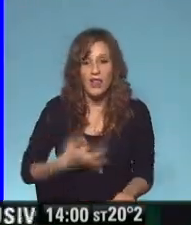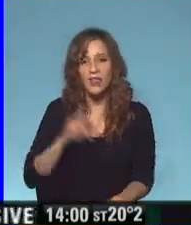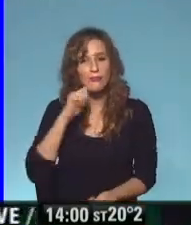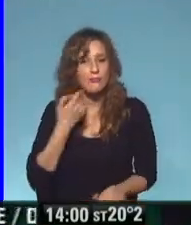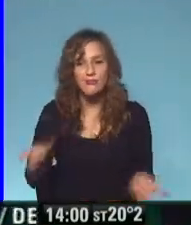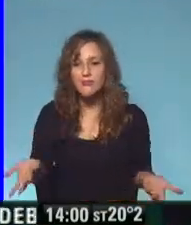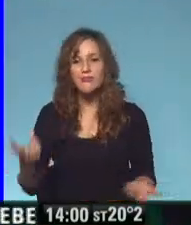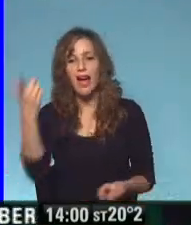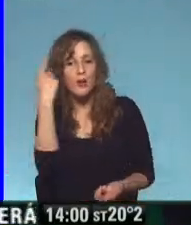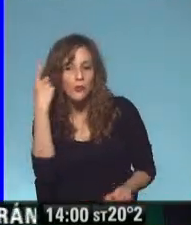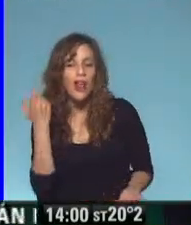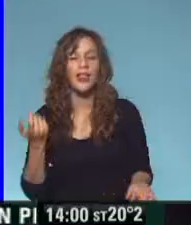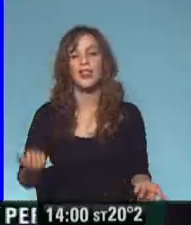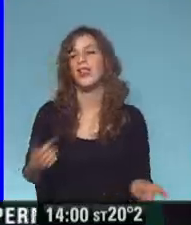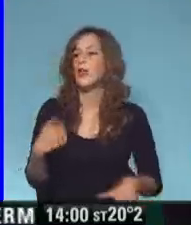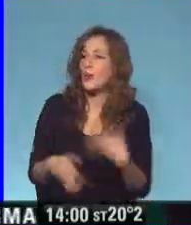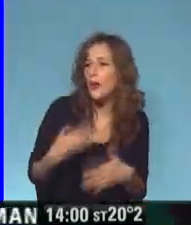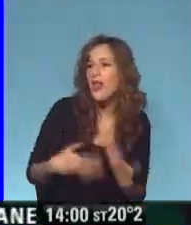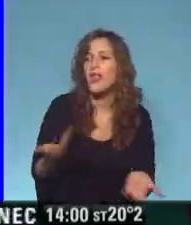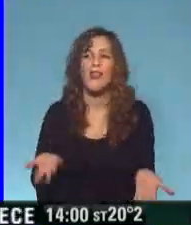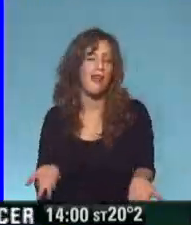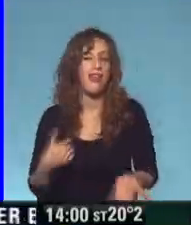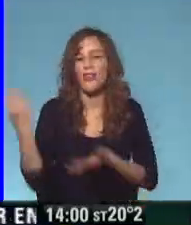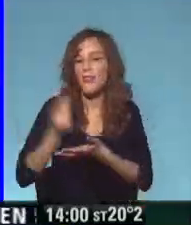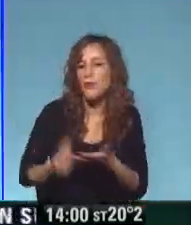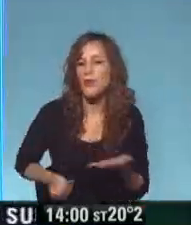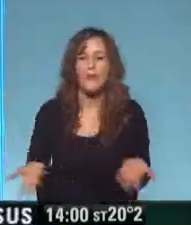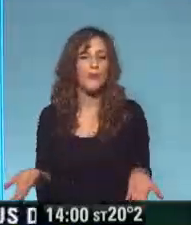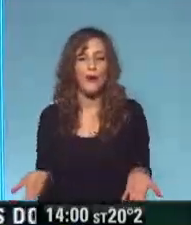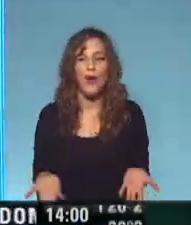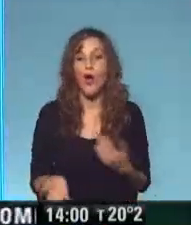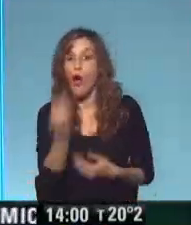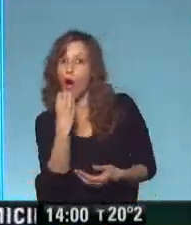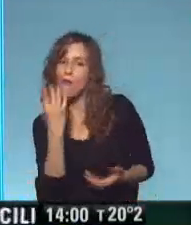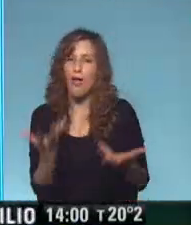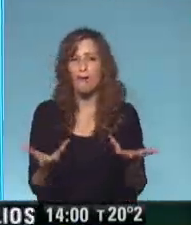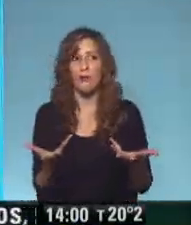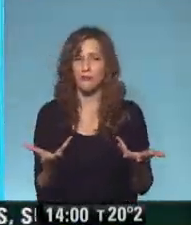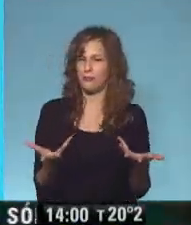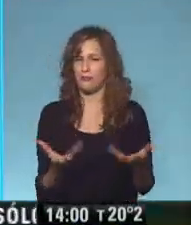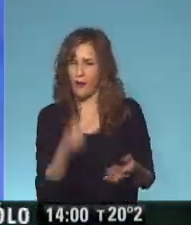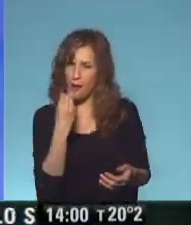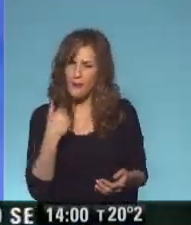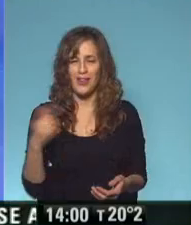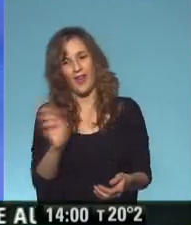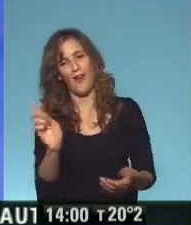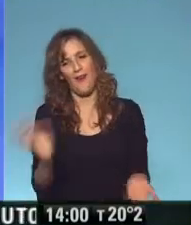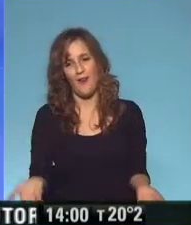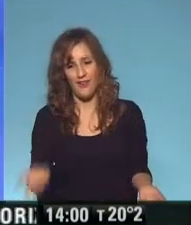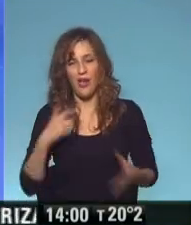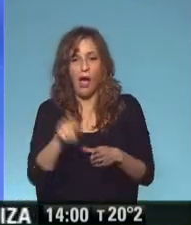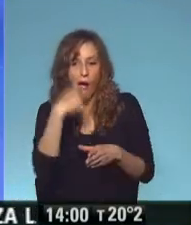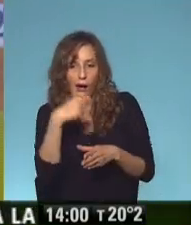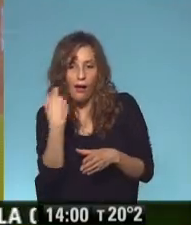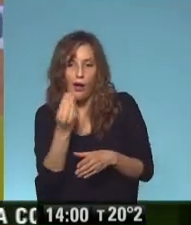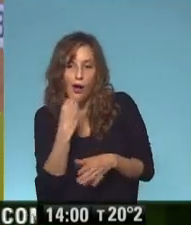estamos aprendiendo, estamos jugando, estamos dibujando, comiendo. Bueno. Comiendo, no estamos comiendo, porque